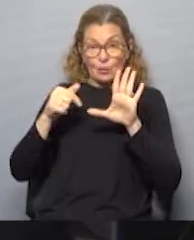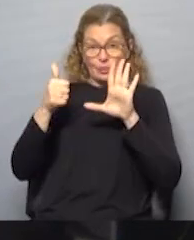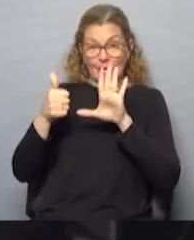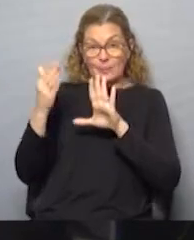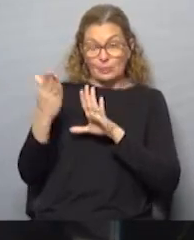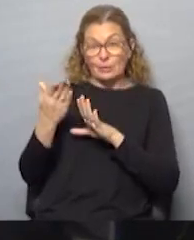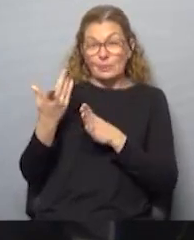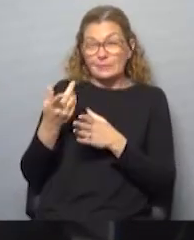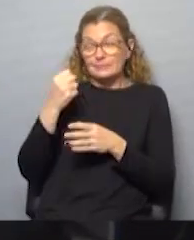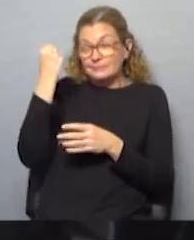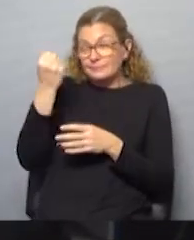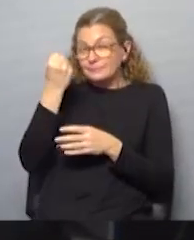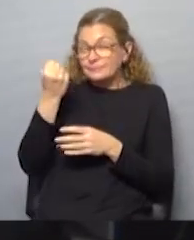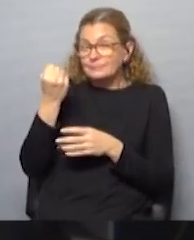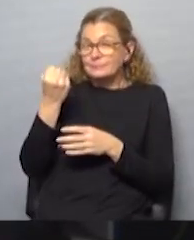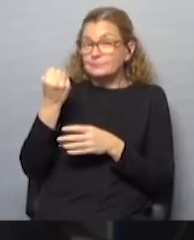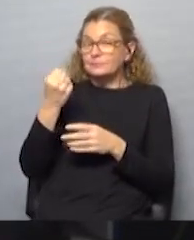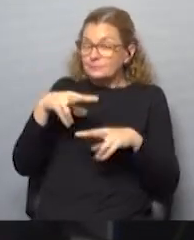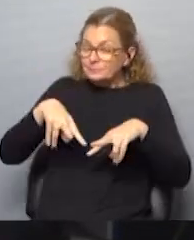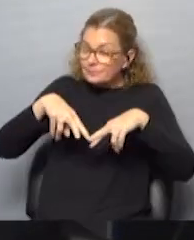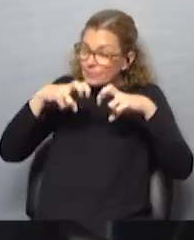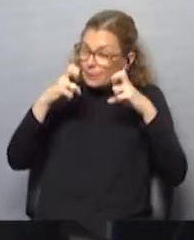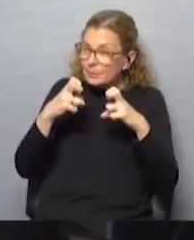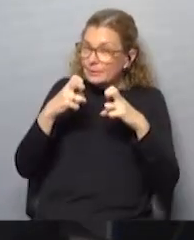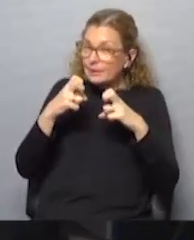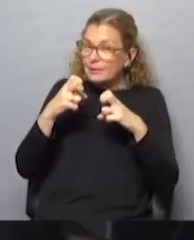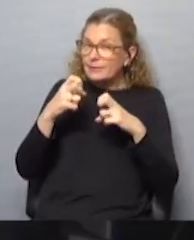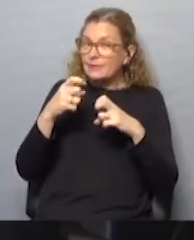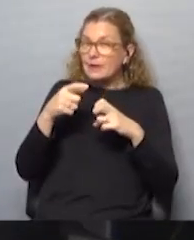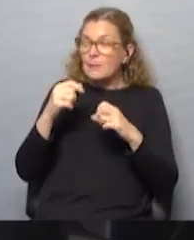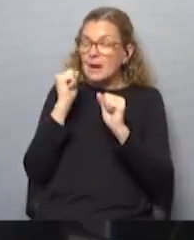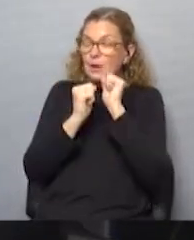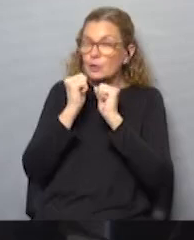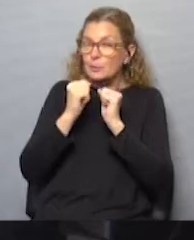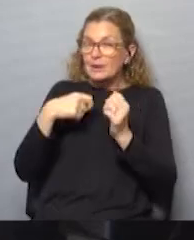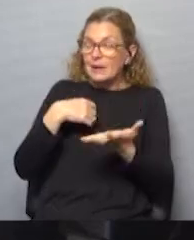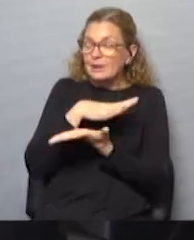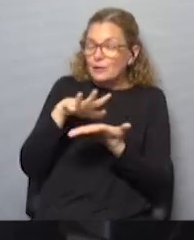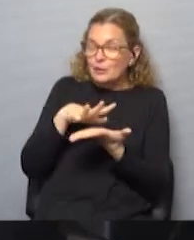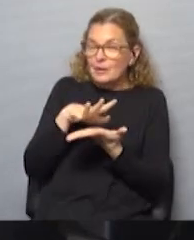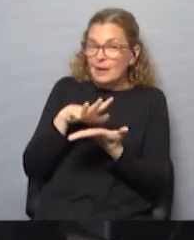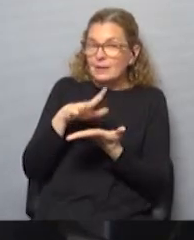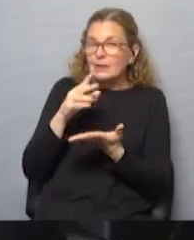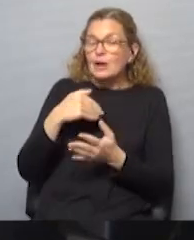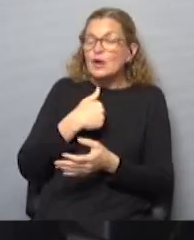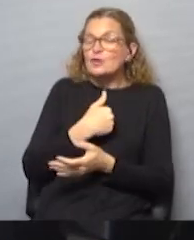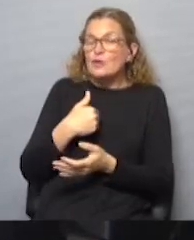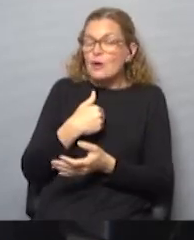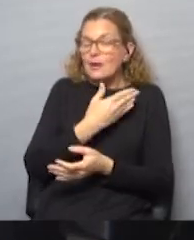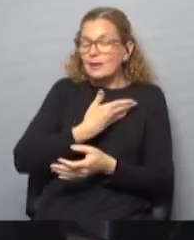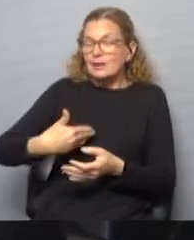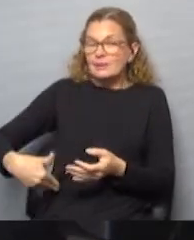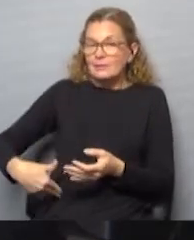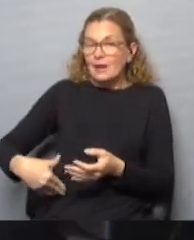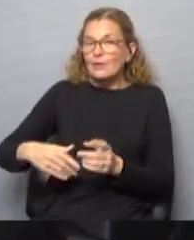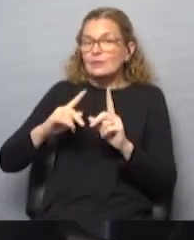ciento cuál es la importancia de la investigación para el aparato productivo la economía y la sociedad qué rol juega el estado y qué